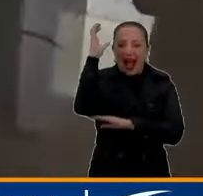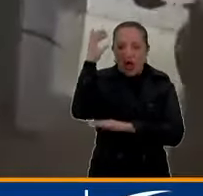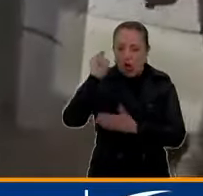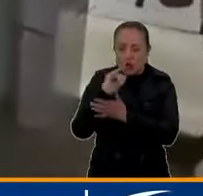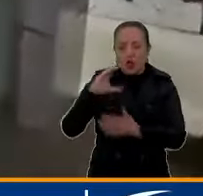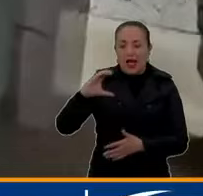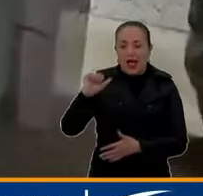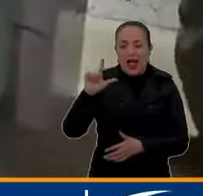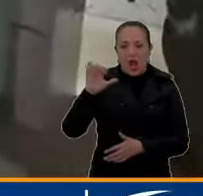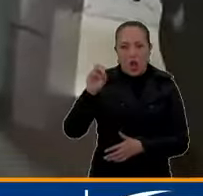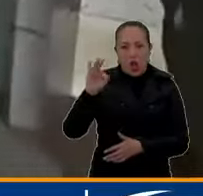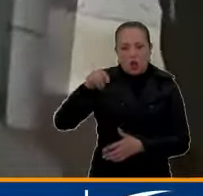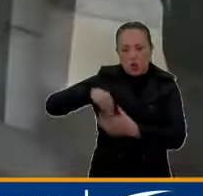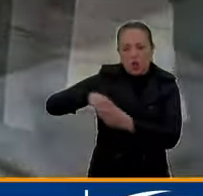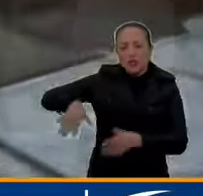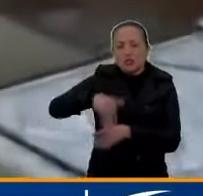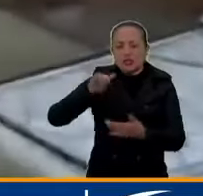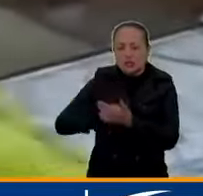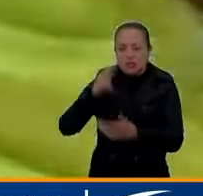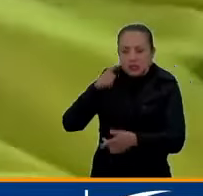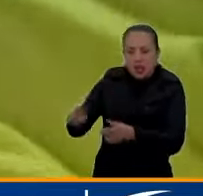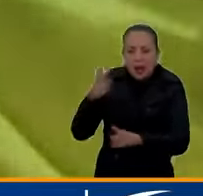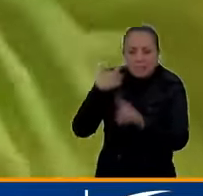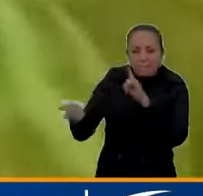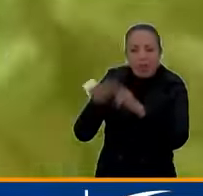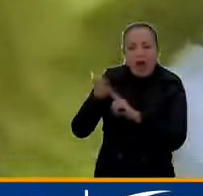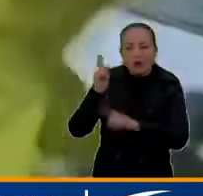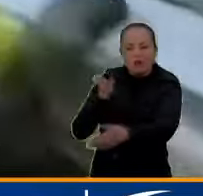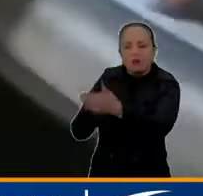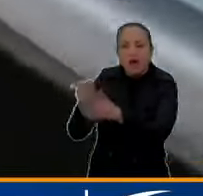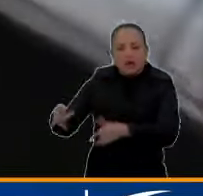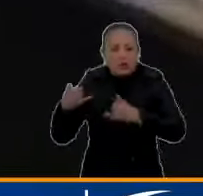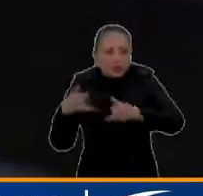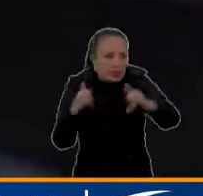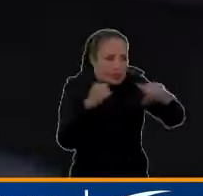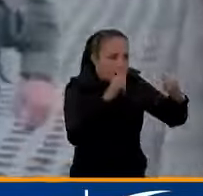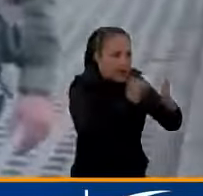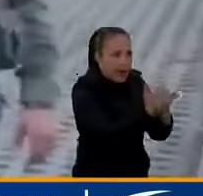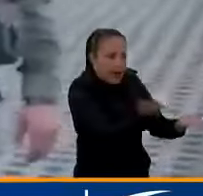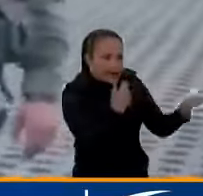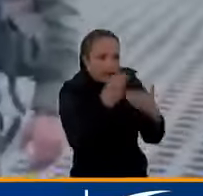reclutar y después entregar menores de edad a diferentes estructuras delictivas en el departamento y en todo el país.